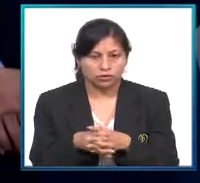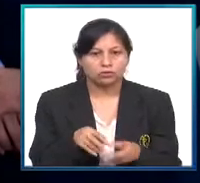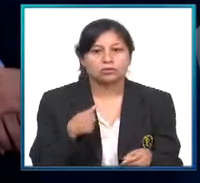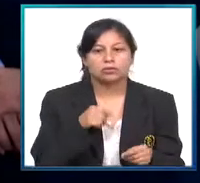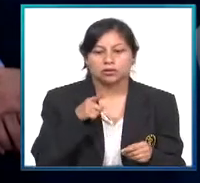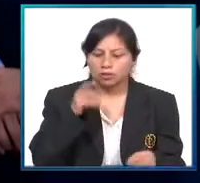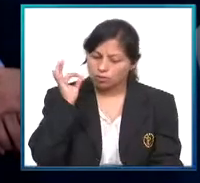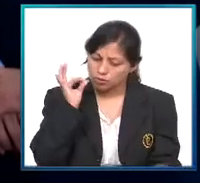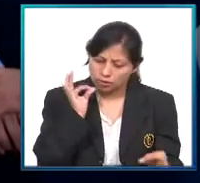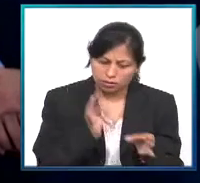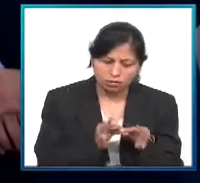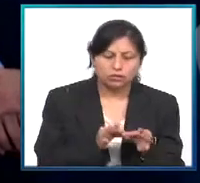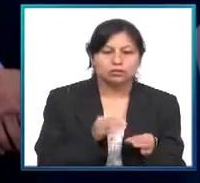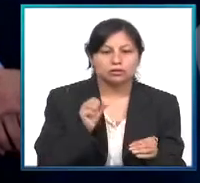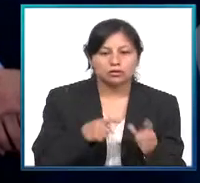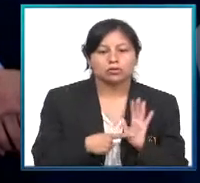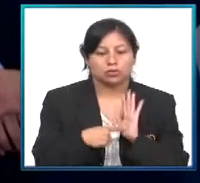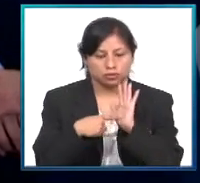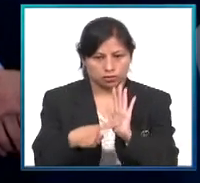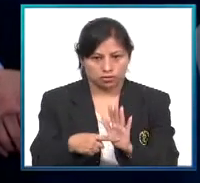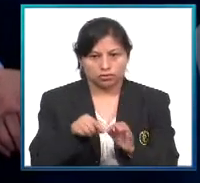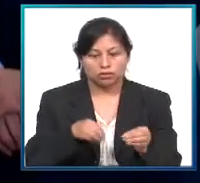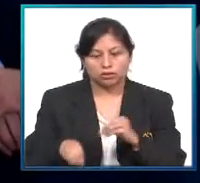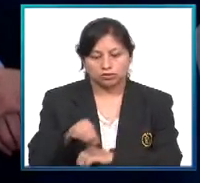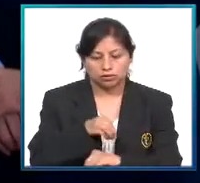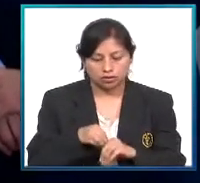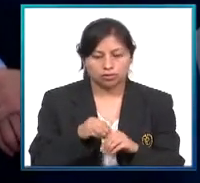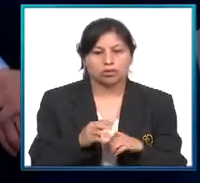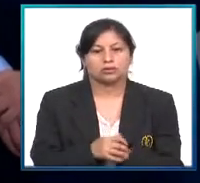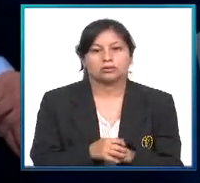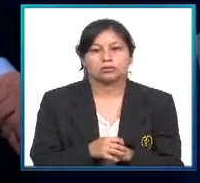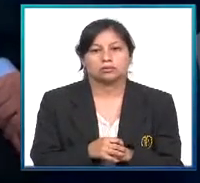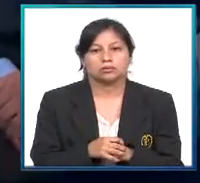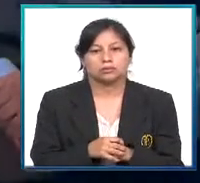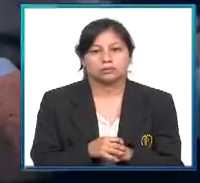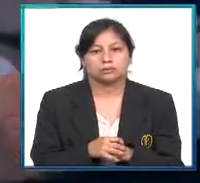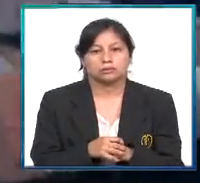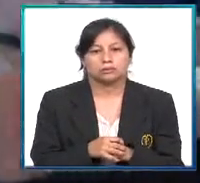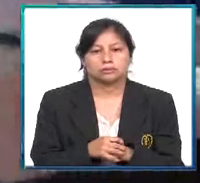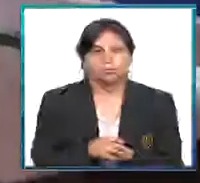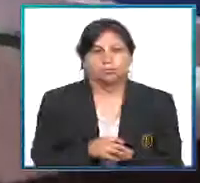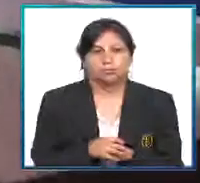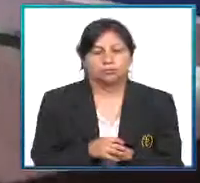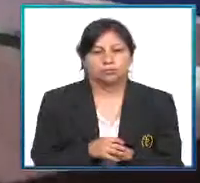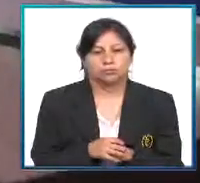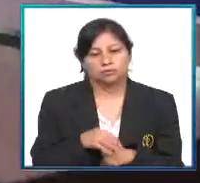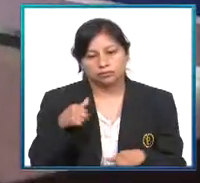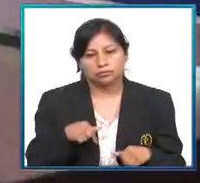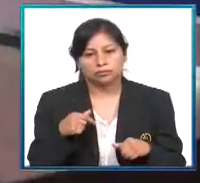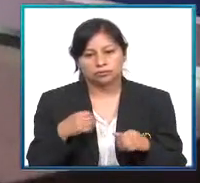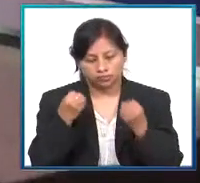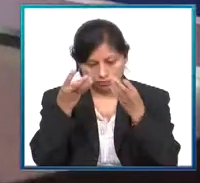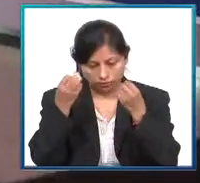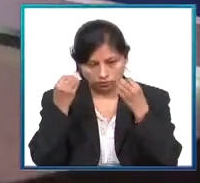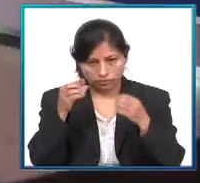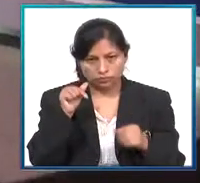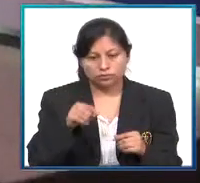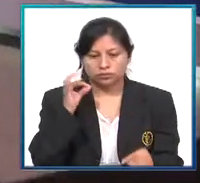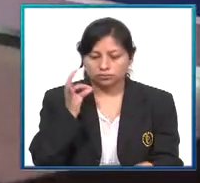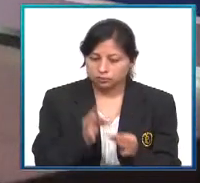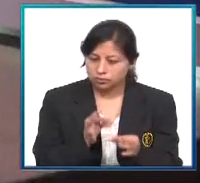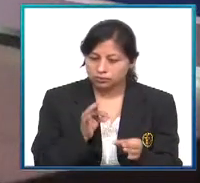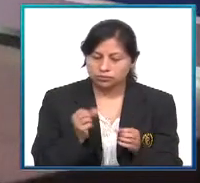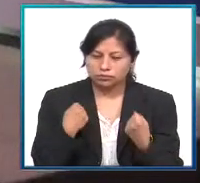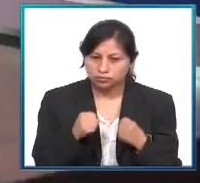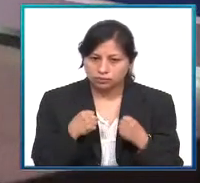y ellos muy acertadamente están presentando estas reformas. Y para que usted esté informado minuto a minuto